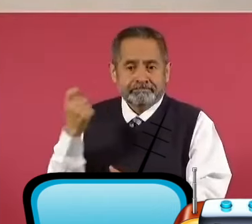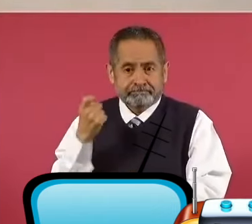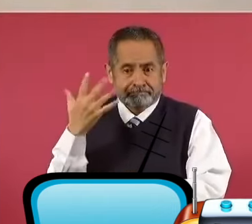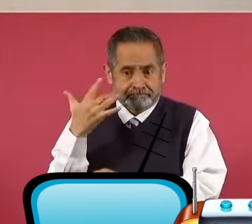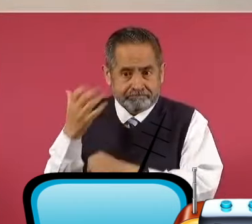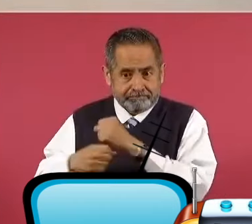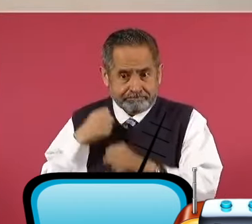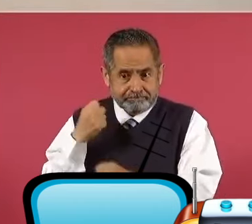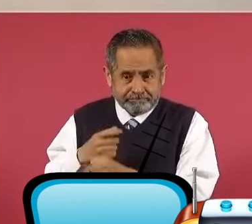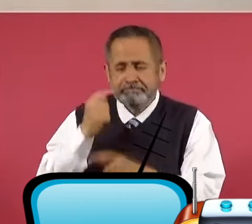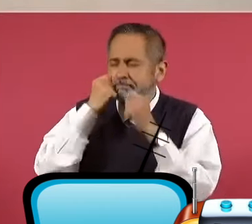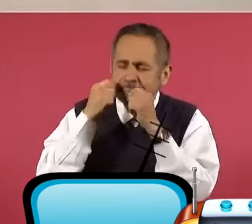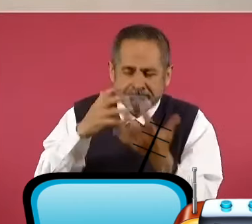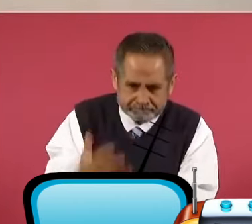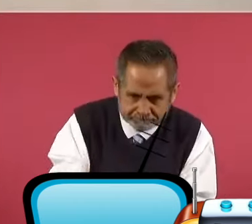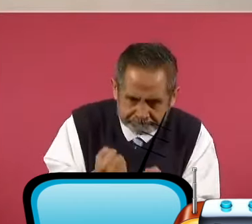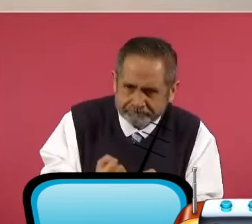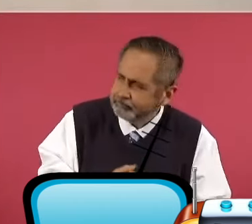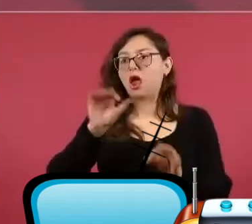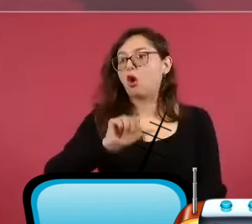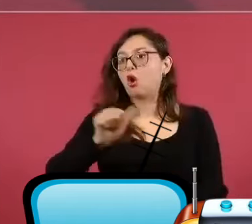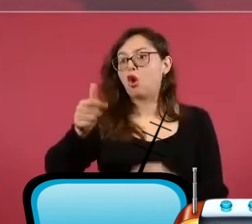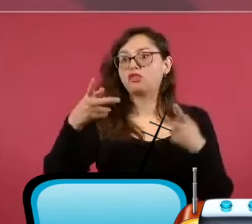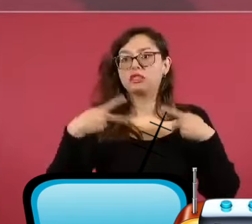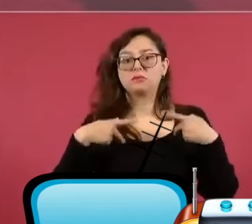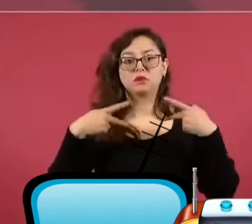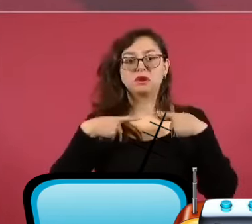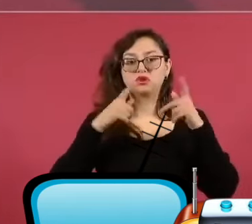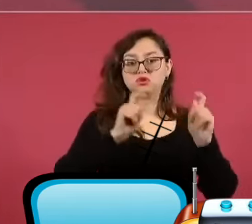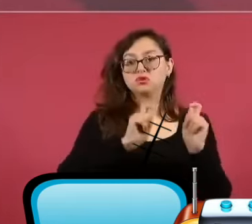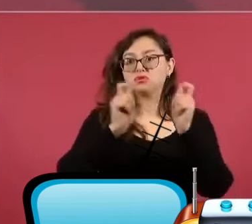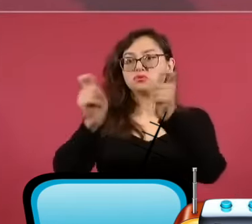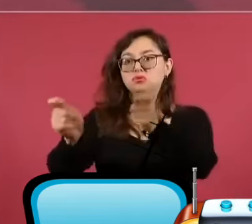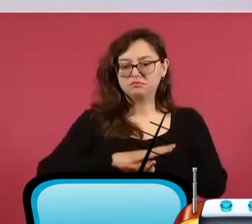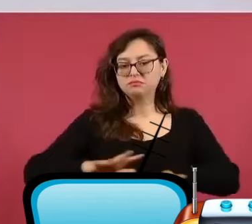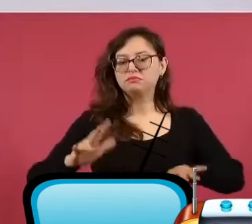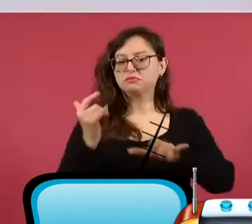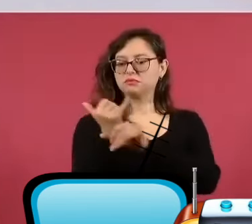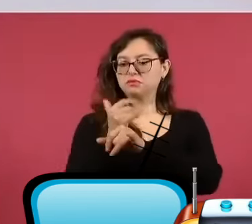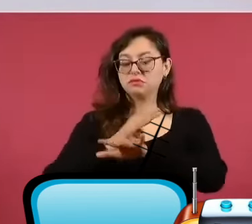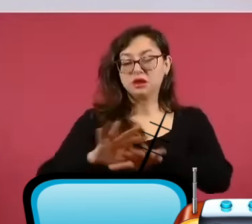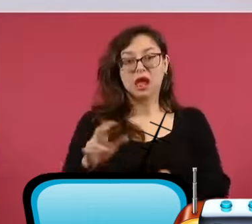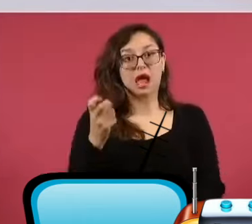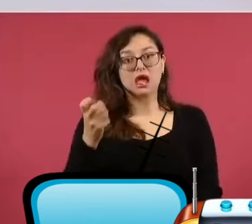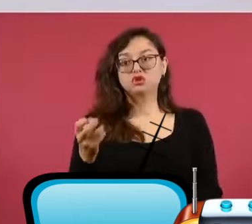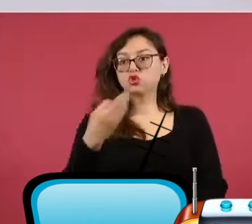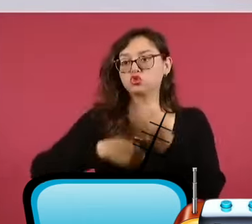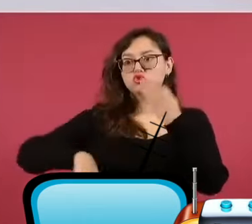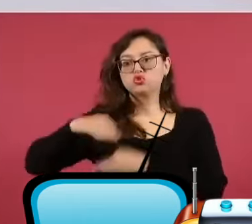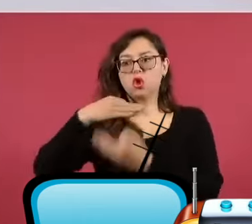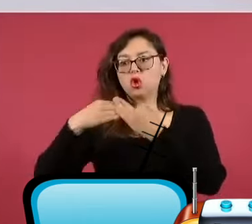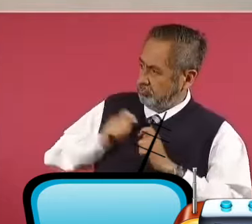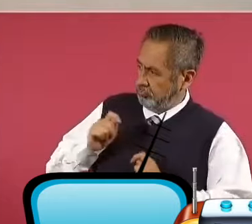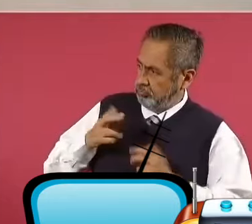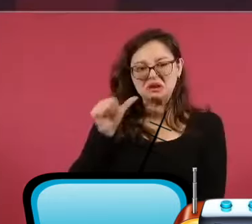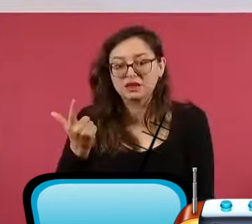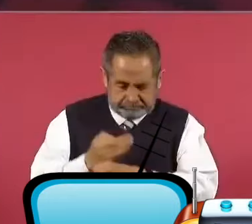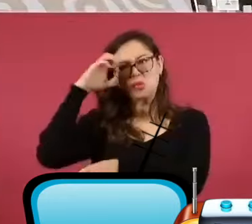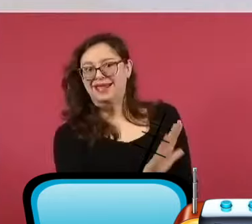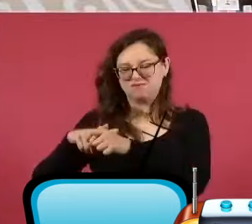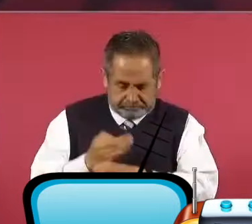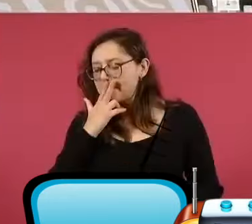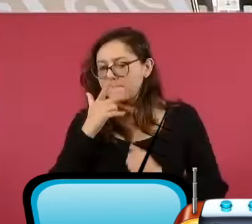los ridículos, como los que acabas de ver en la cápsula que te presentamos. No